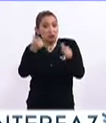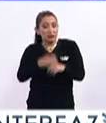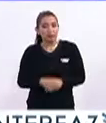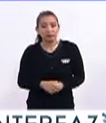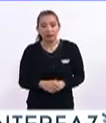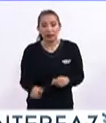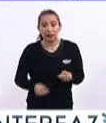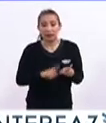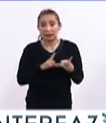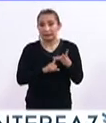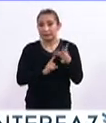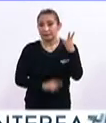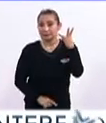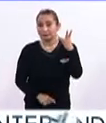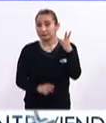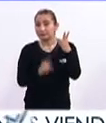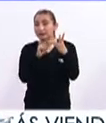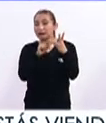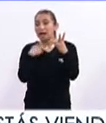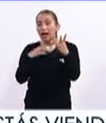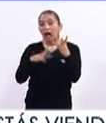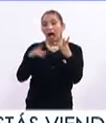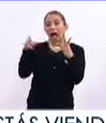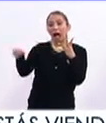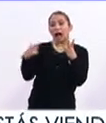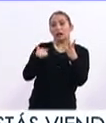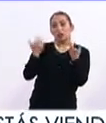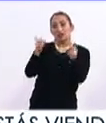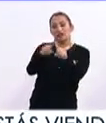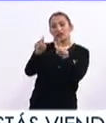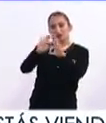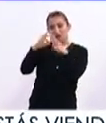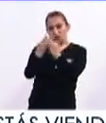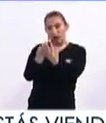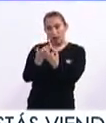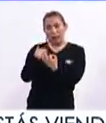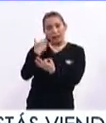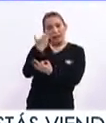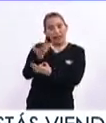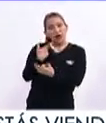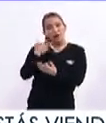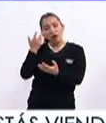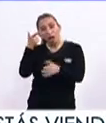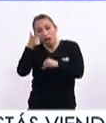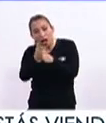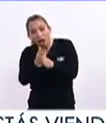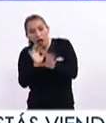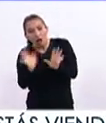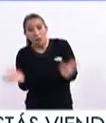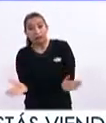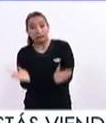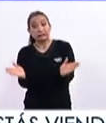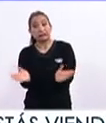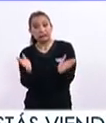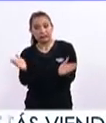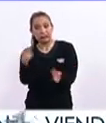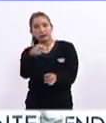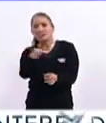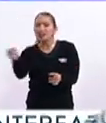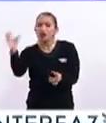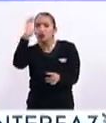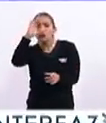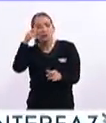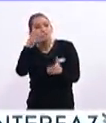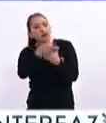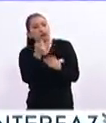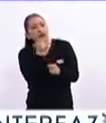retención. Y en tercer lugar, se encuentran los medios mixtos, con los que se trata de descubrir formas de fomentar y responder a la